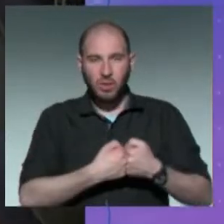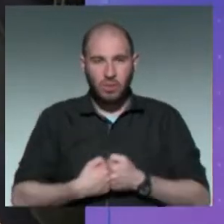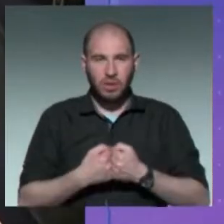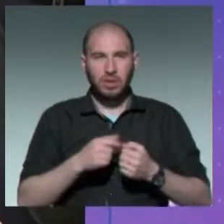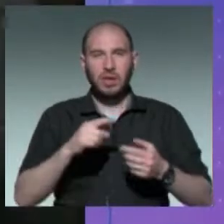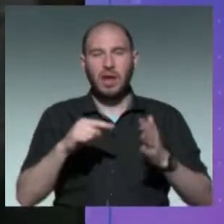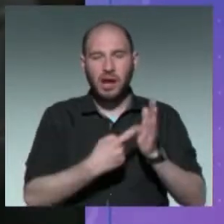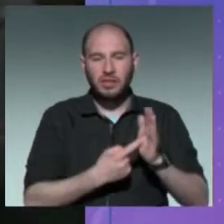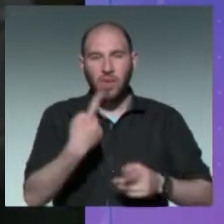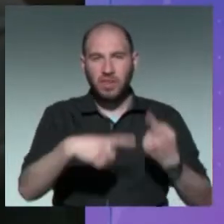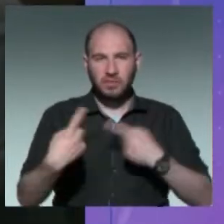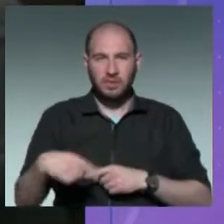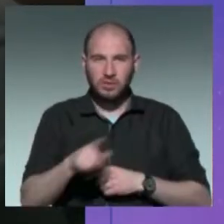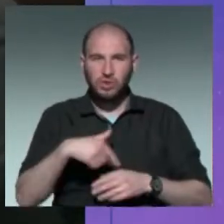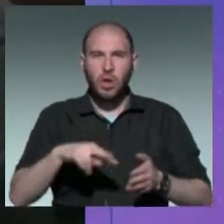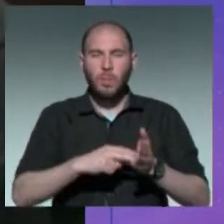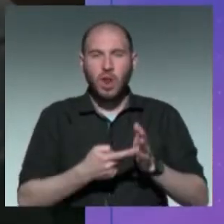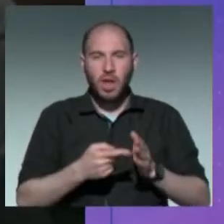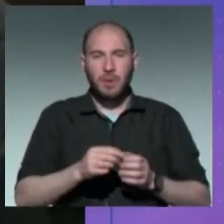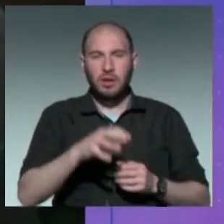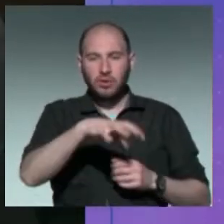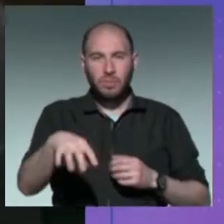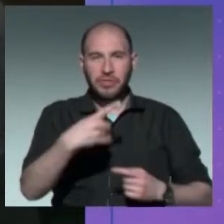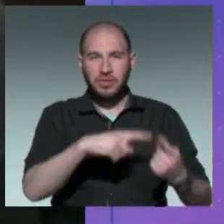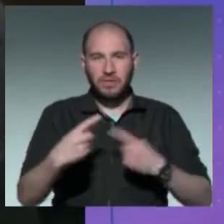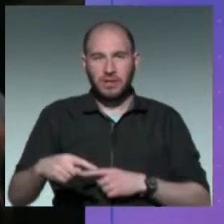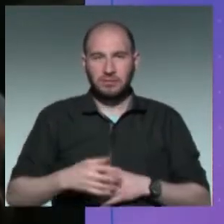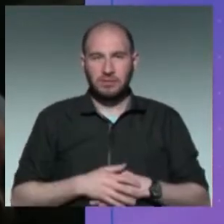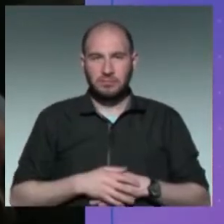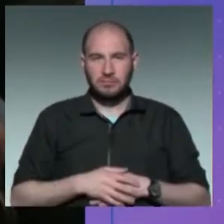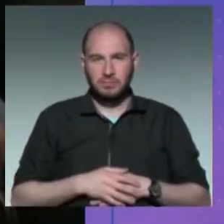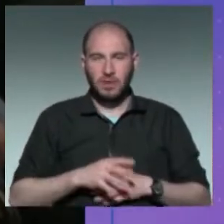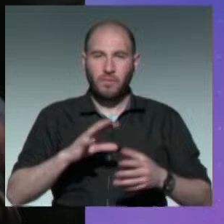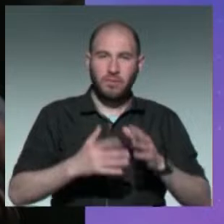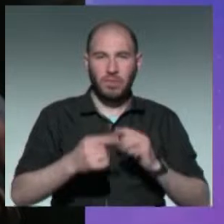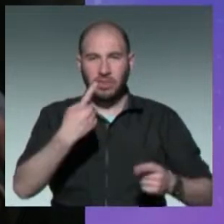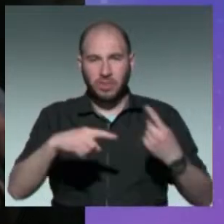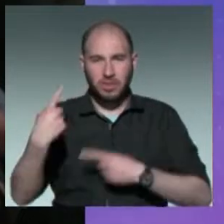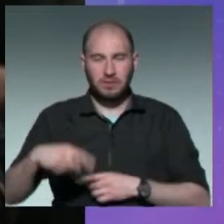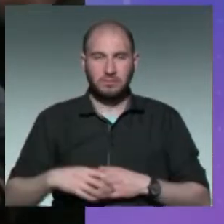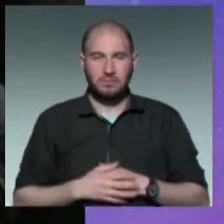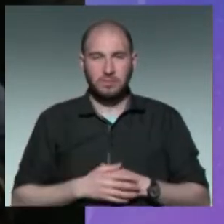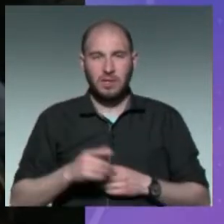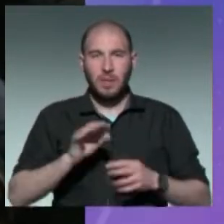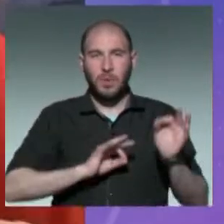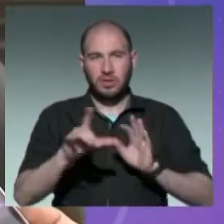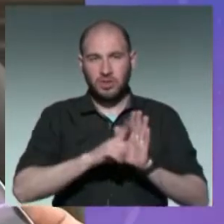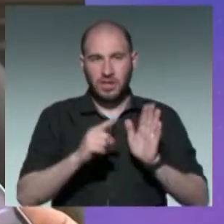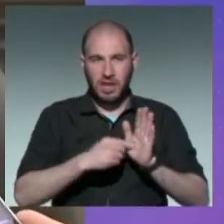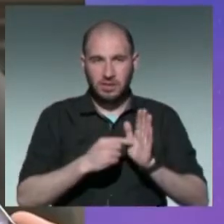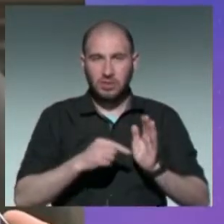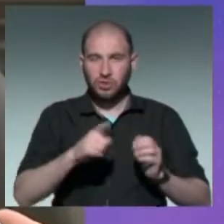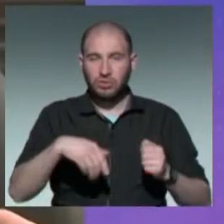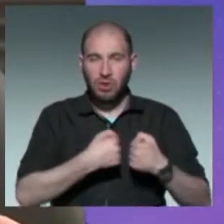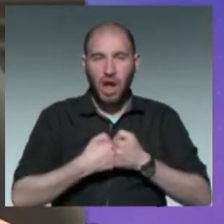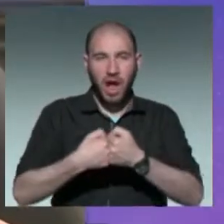distintos artículos en los cuales nos afecta a los distintos sectores de una u otra forma este proyecto de ley. Estamos de